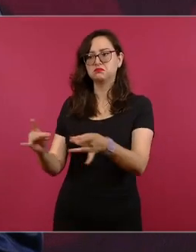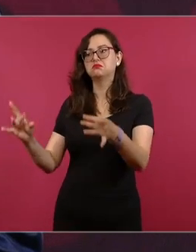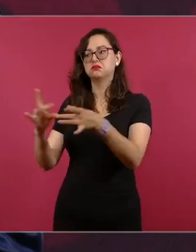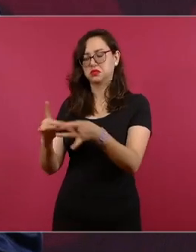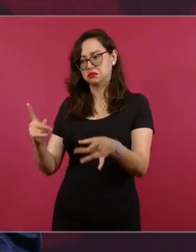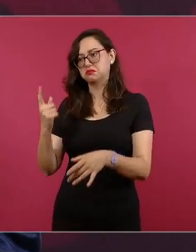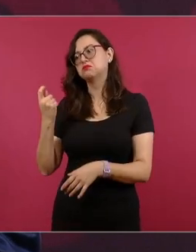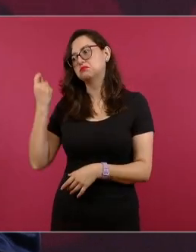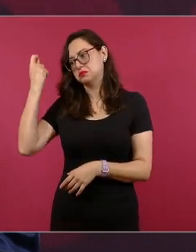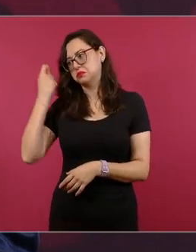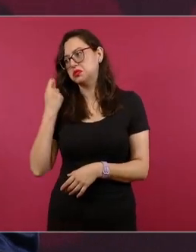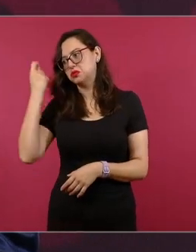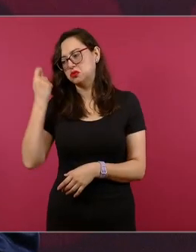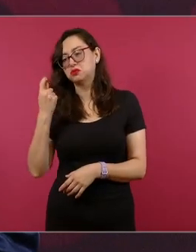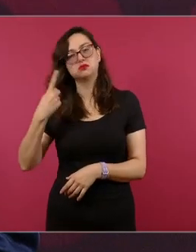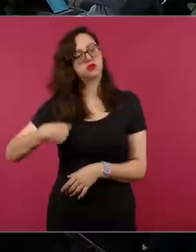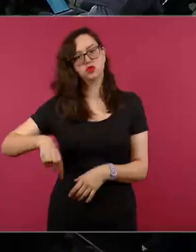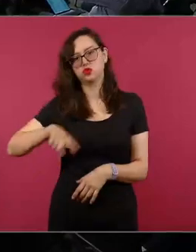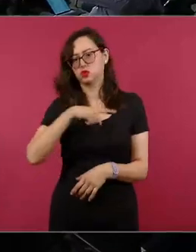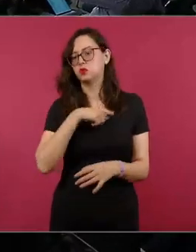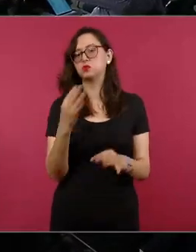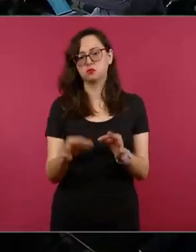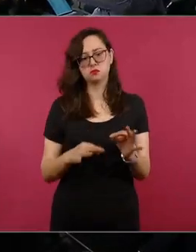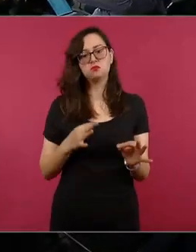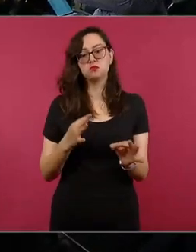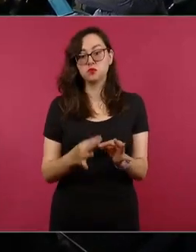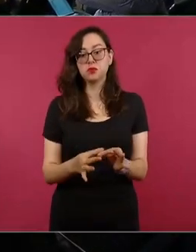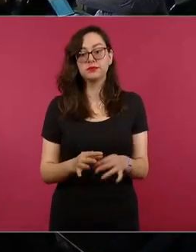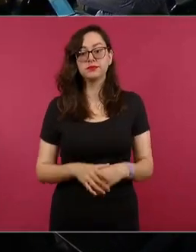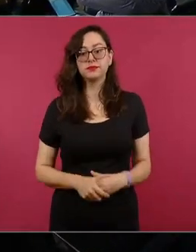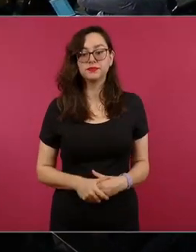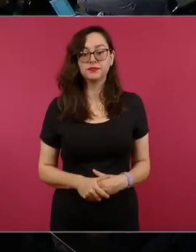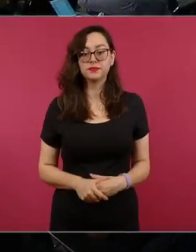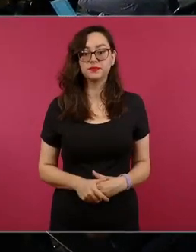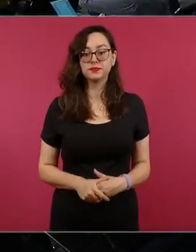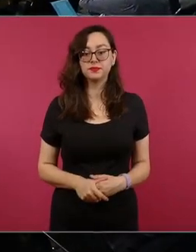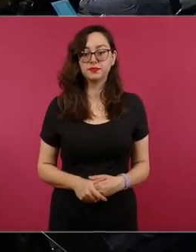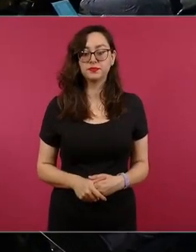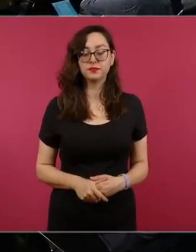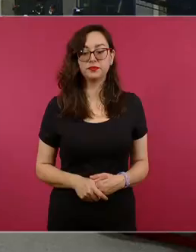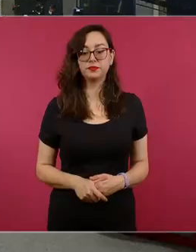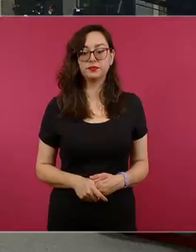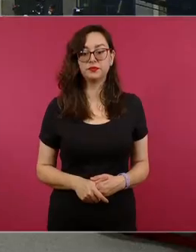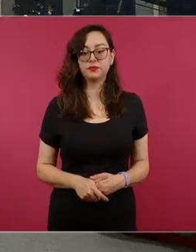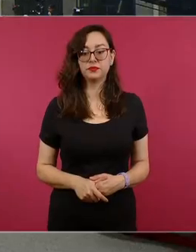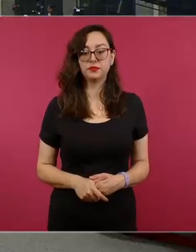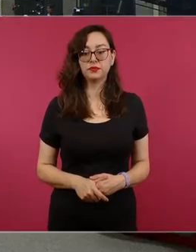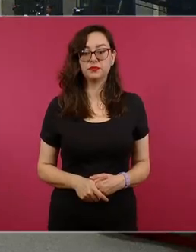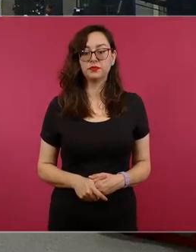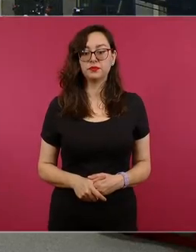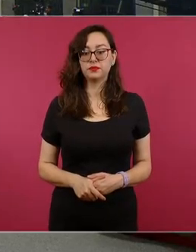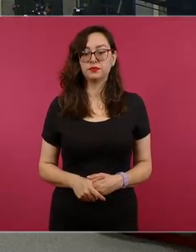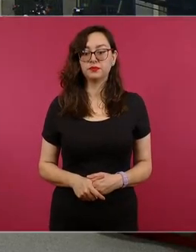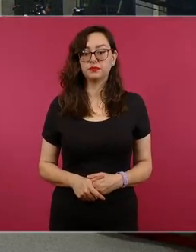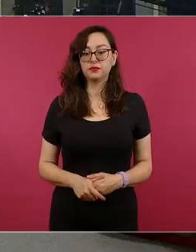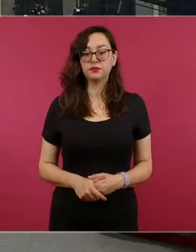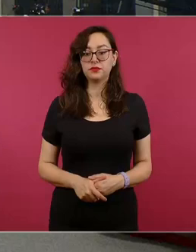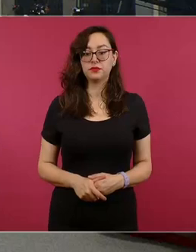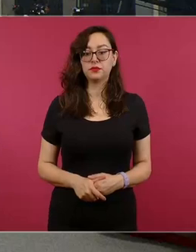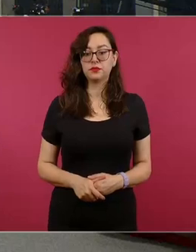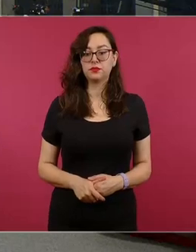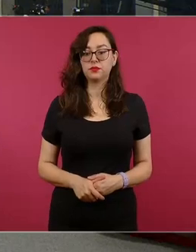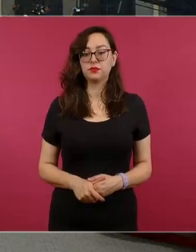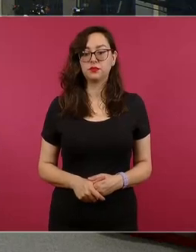vamos a cumplir. Ella hizo un hilo en redes sociales importante en el tema legislativo,